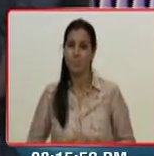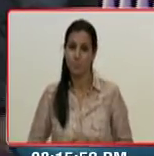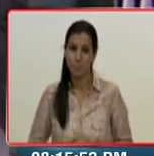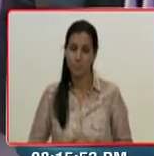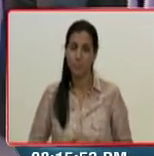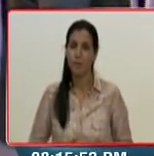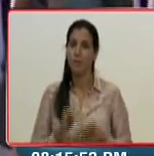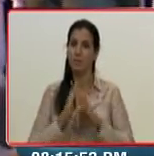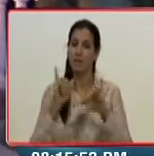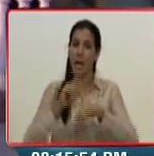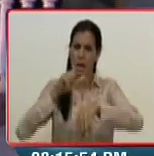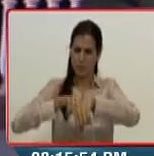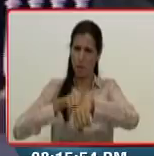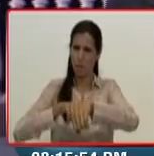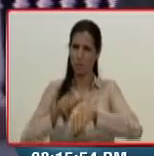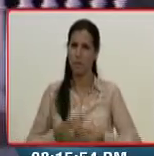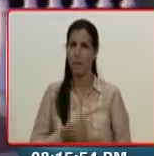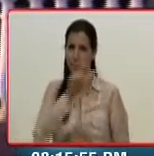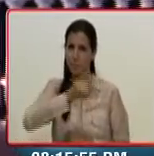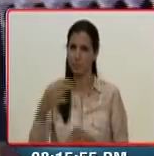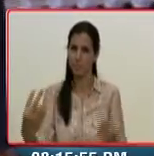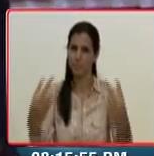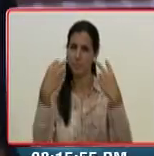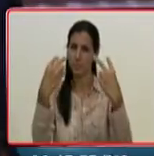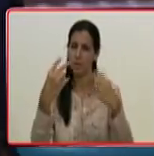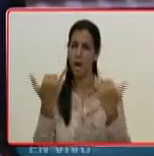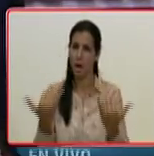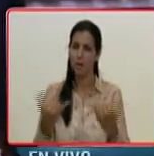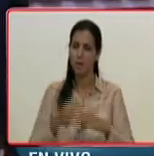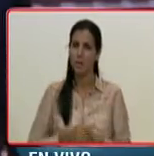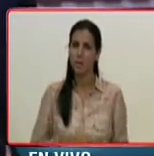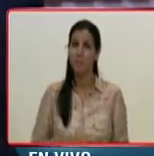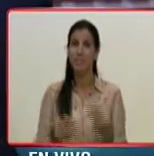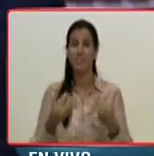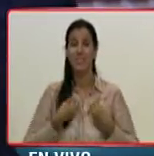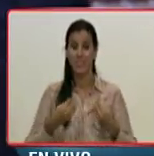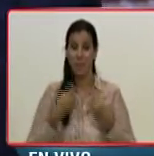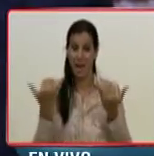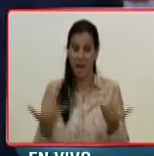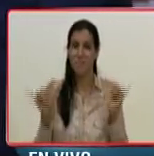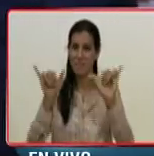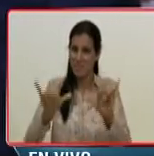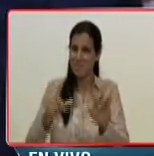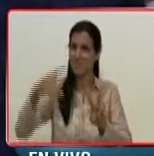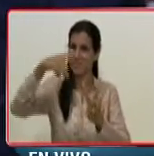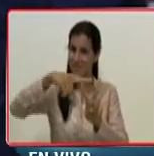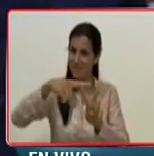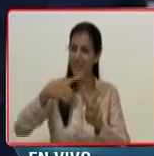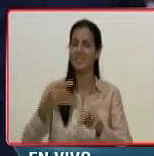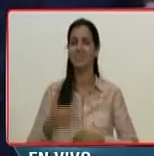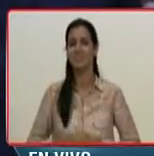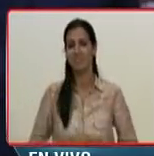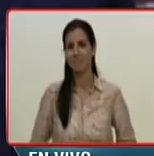Ya a esta hora, y para las personas que nos están sintonizando, nos estamos transmitiendo en vivo y en directo por Venezolana de Televisión.